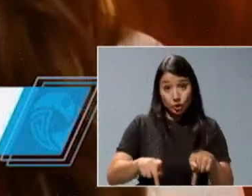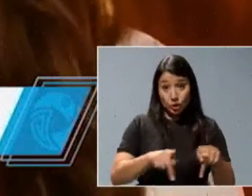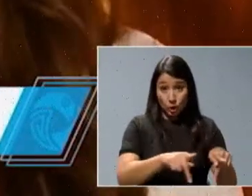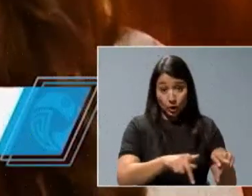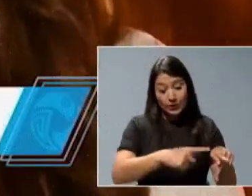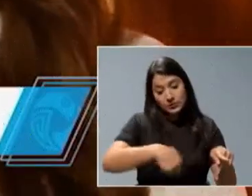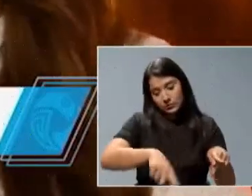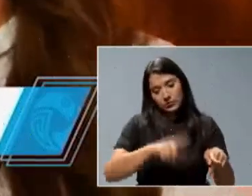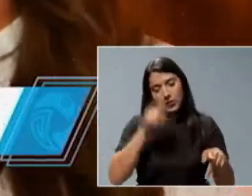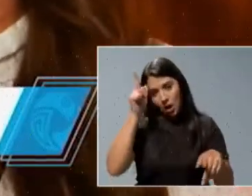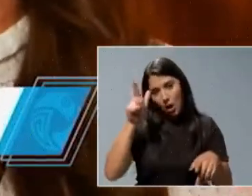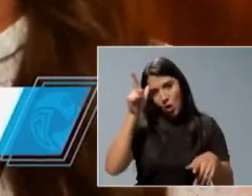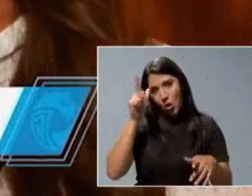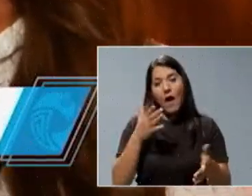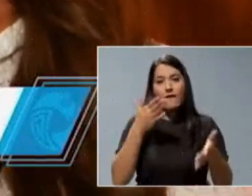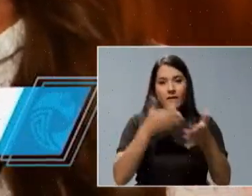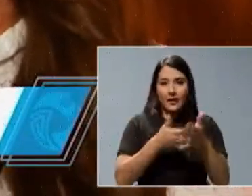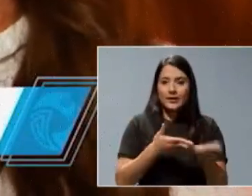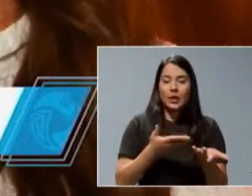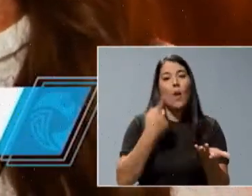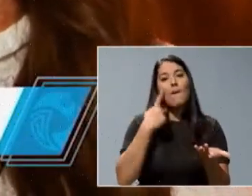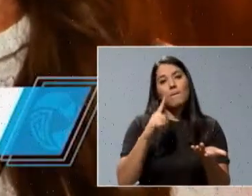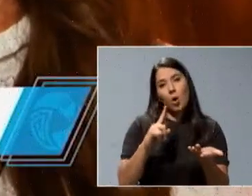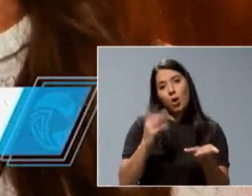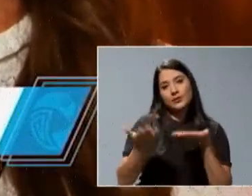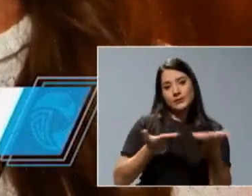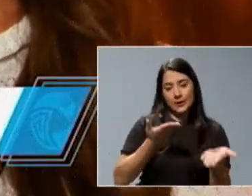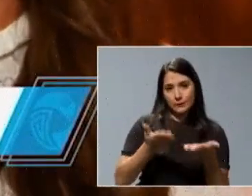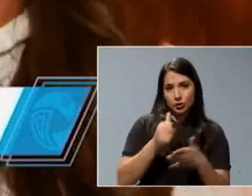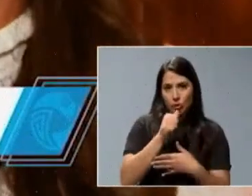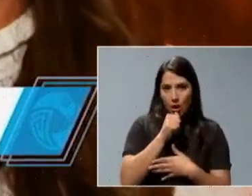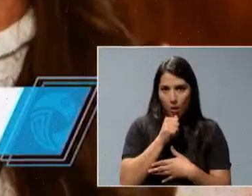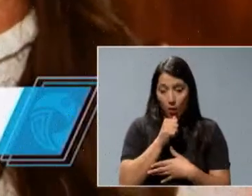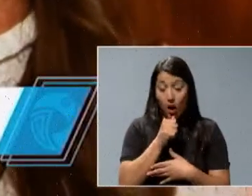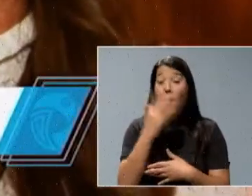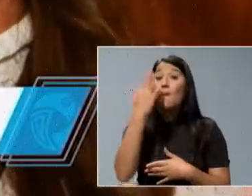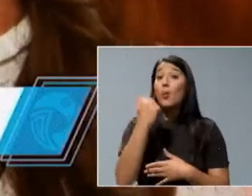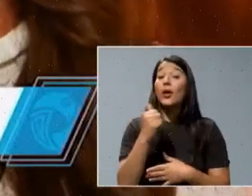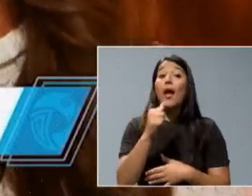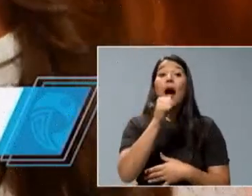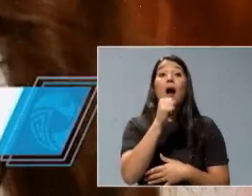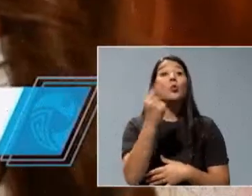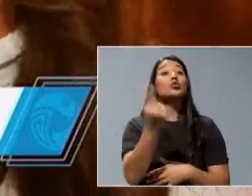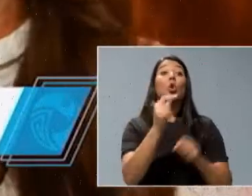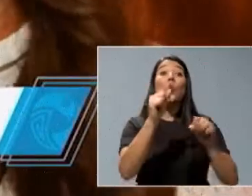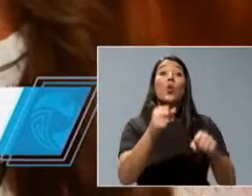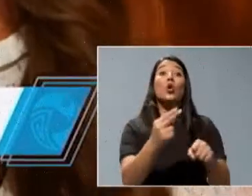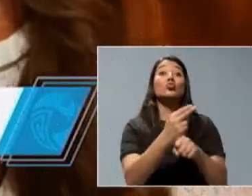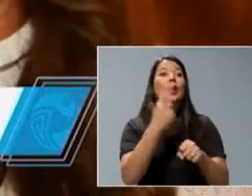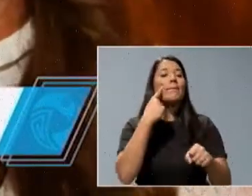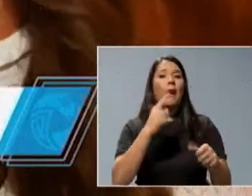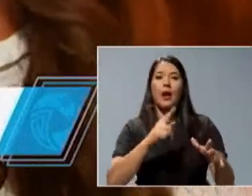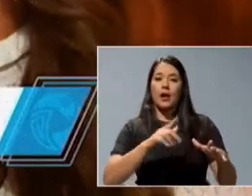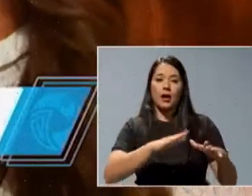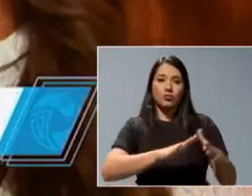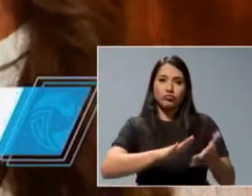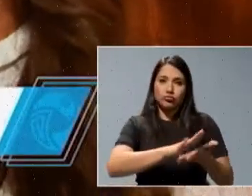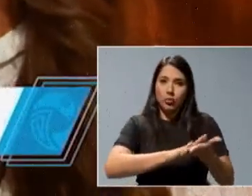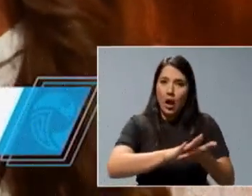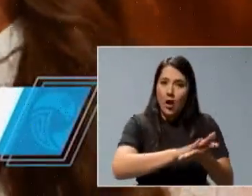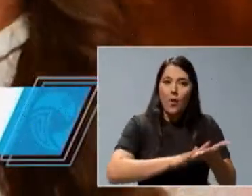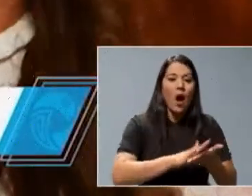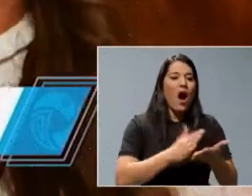vio afectada por el abastecimiento de agua. El agua solamente la podían usar para lo que era la